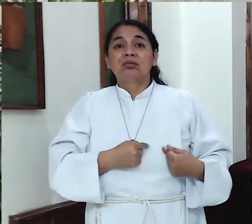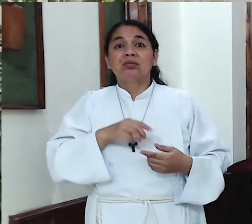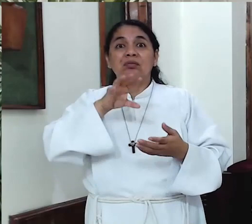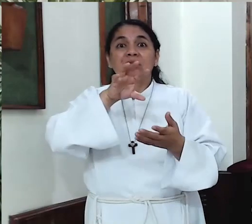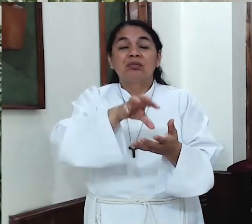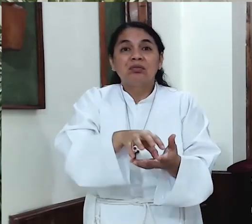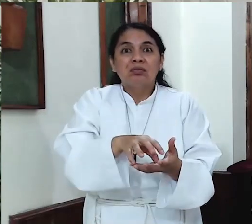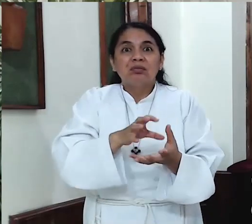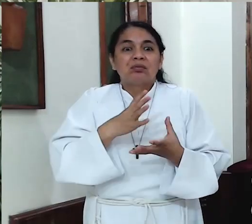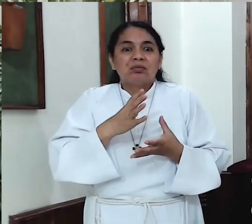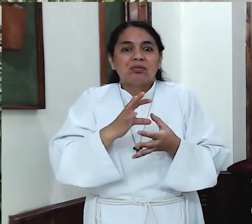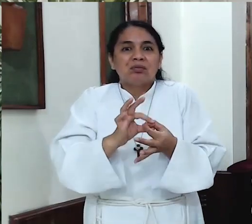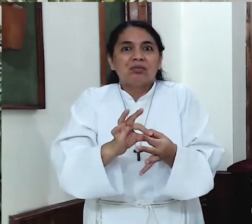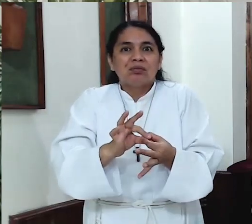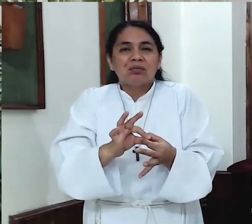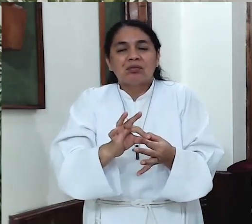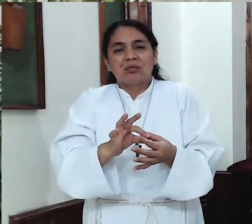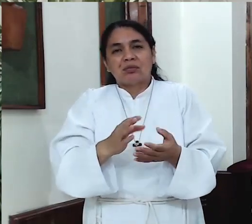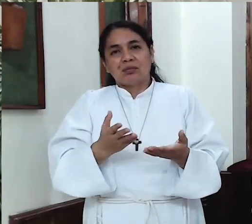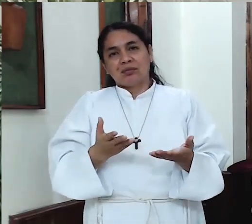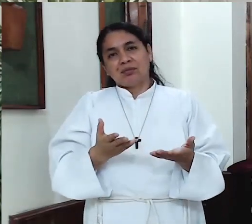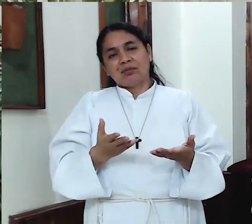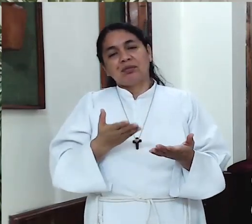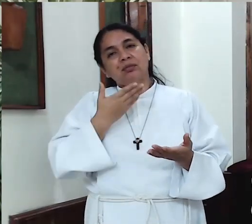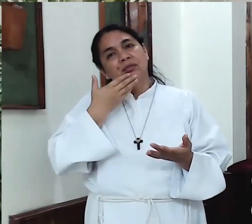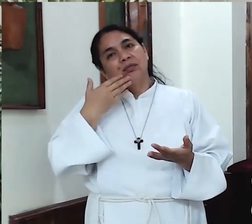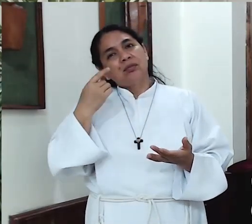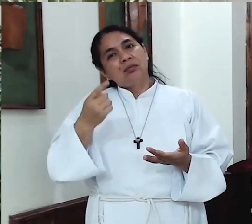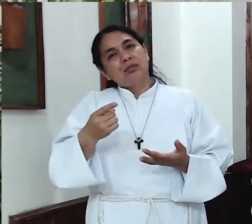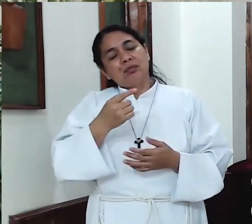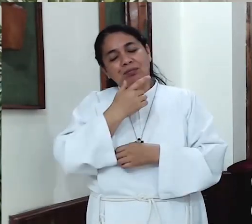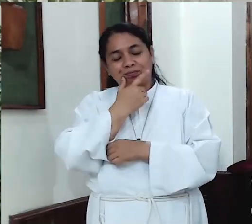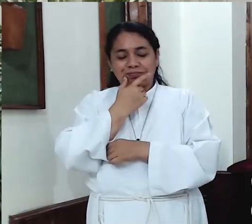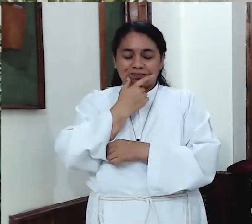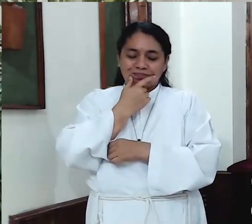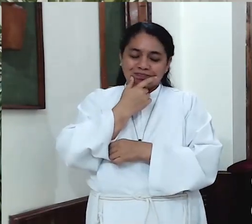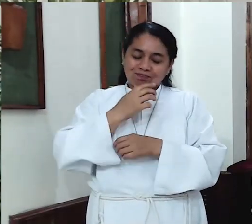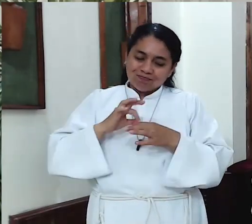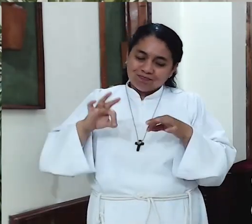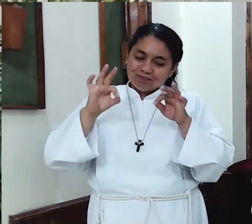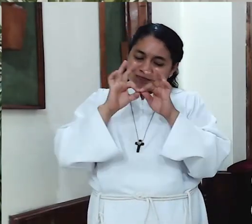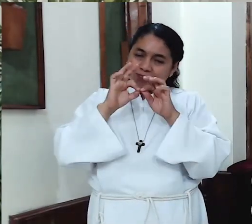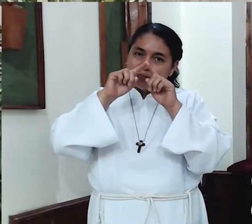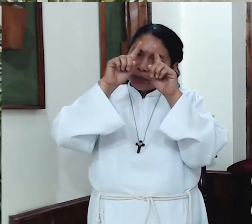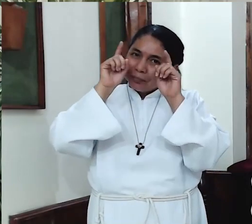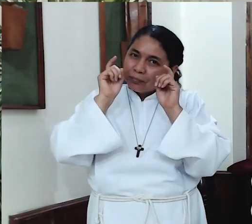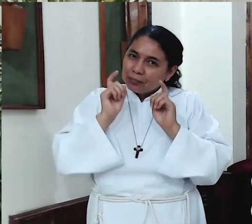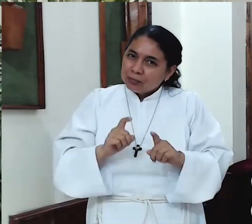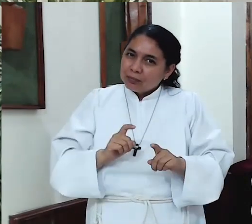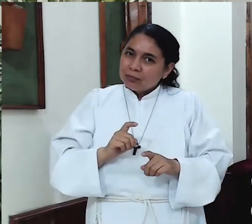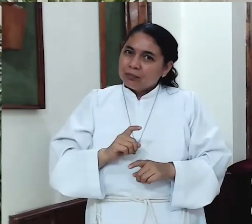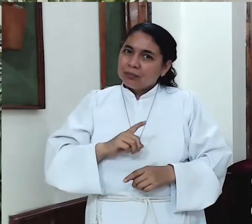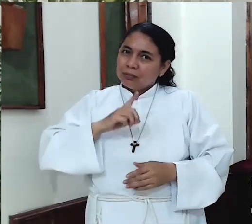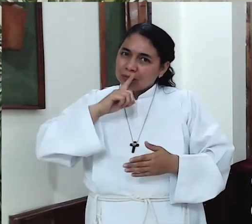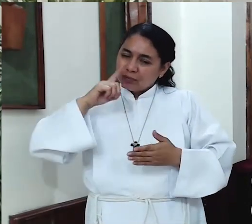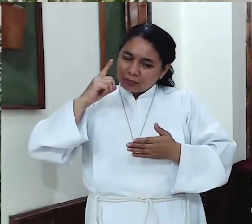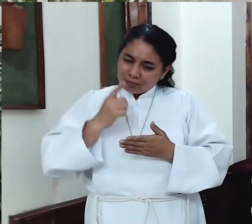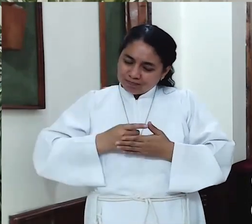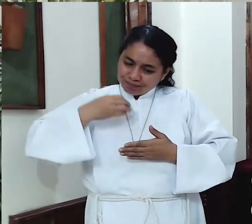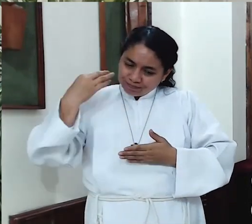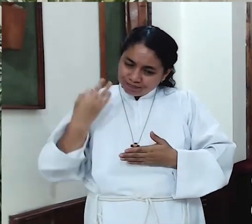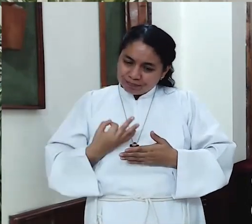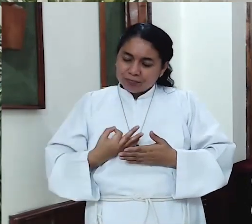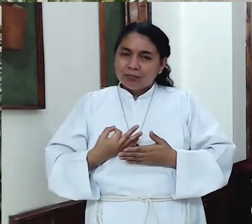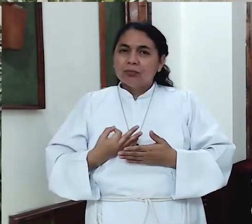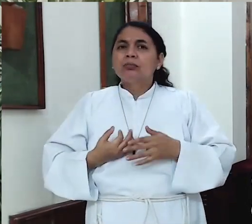es muy importante que nosotros nos comencemos a preguntar con serenidad, con seriedad,